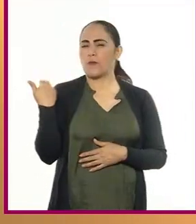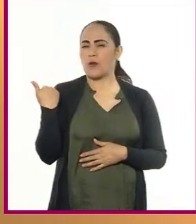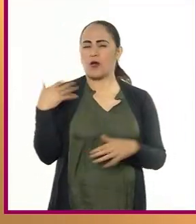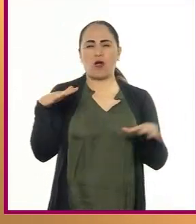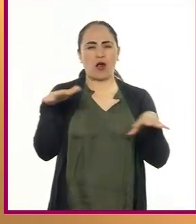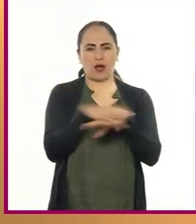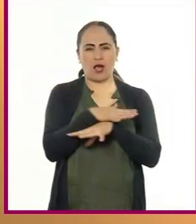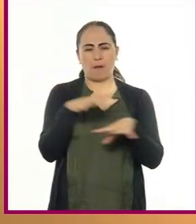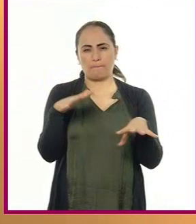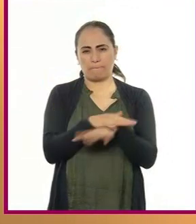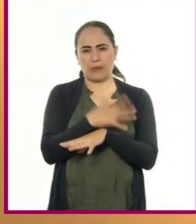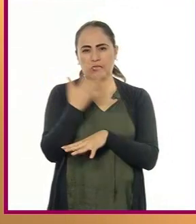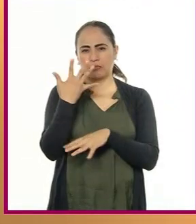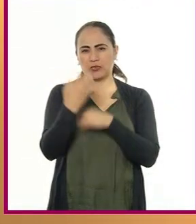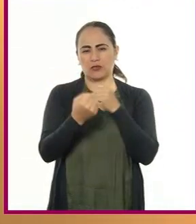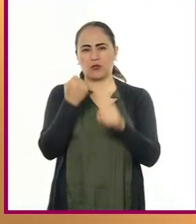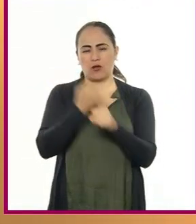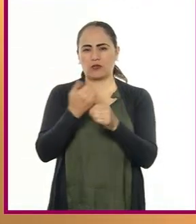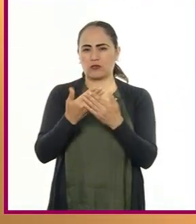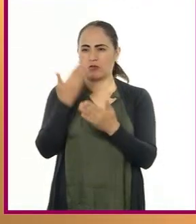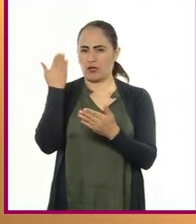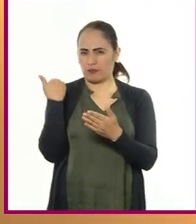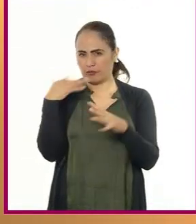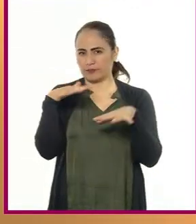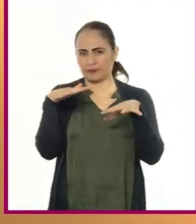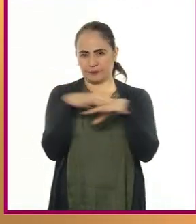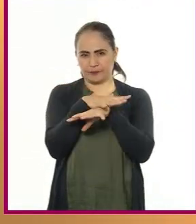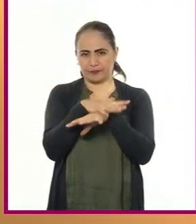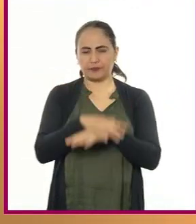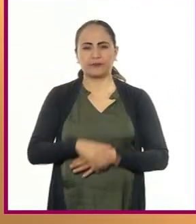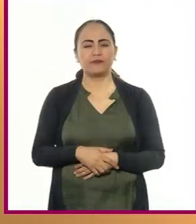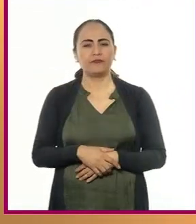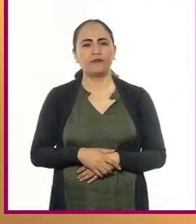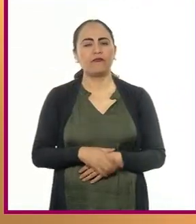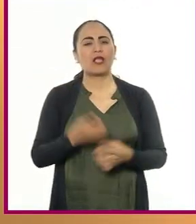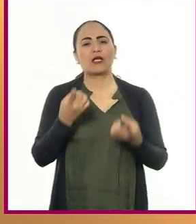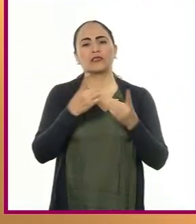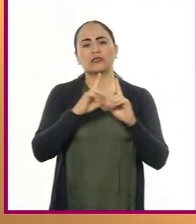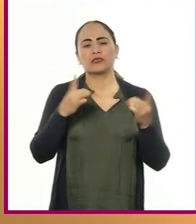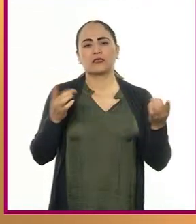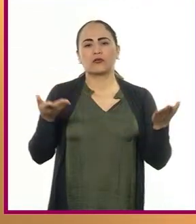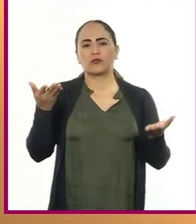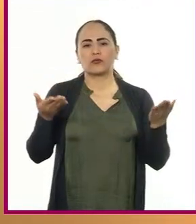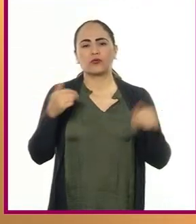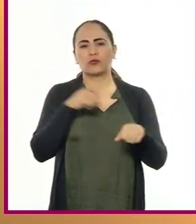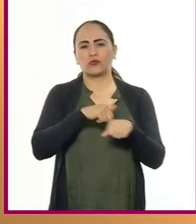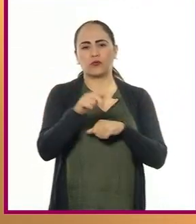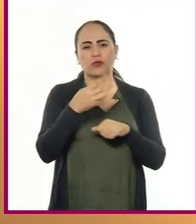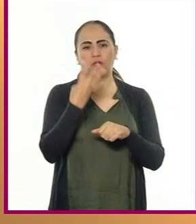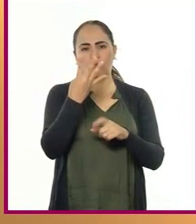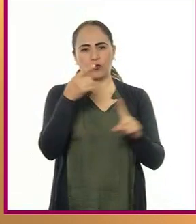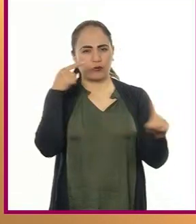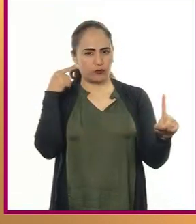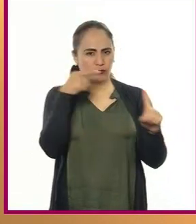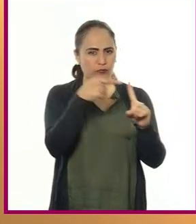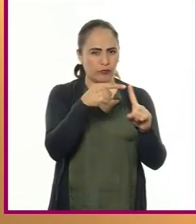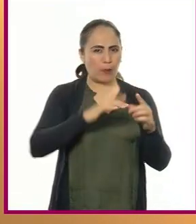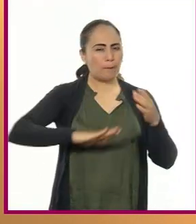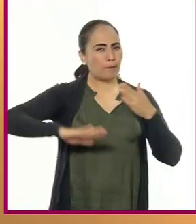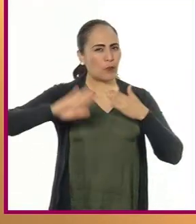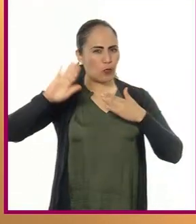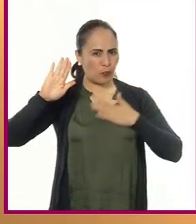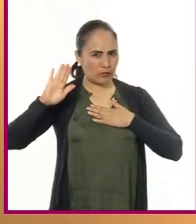los últimos 5 años. El Objetivo de Desarrollo Sostenible 4 incluye el compromiso